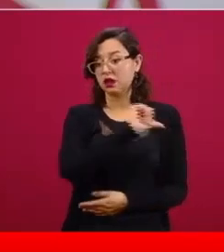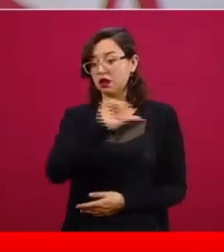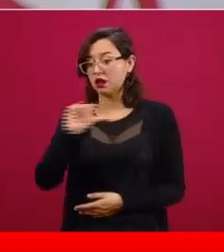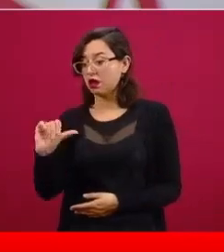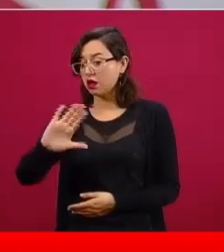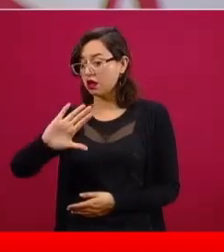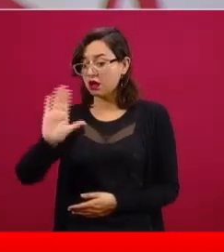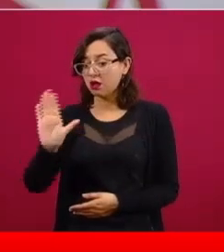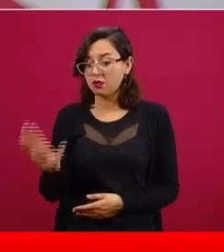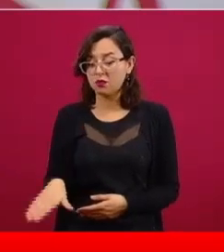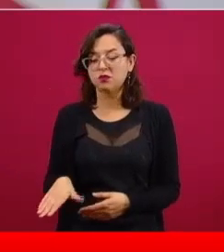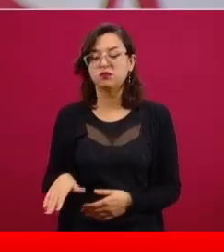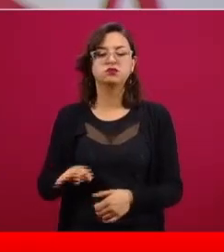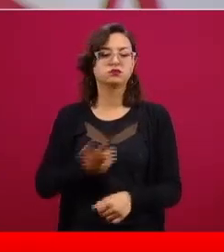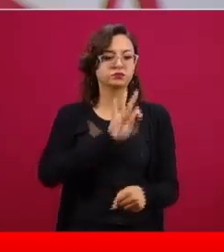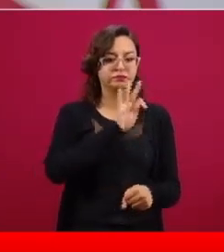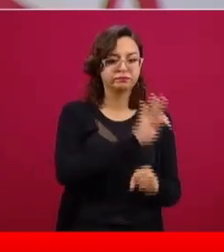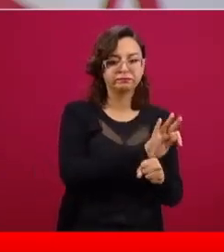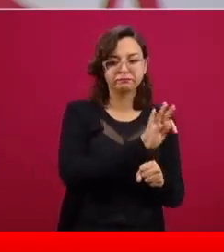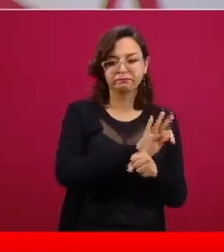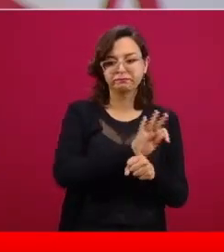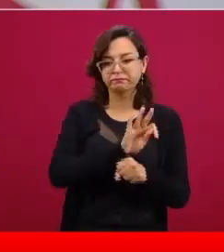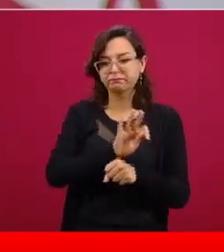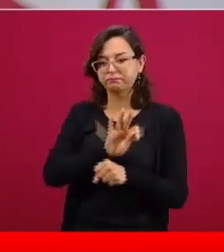desde el nacimiento hasta la muerte.